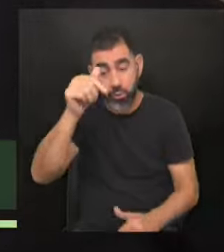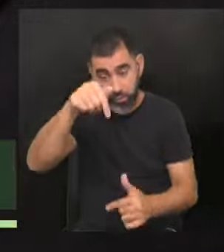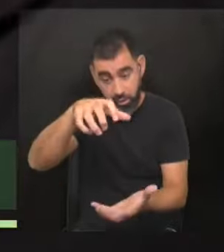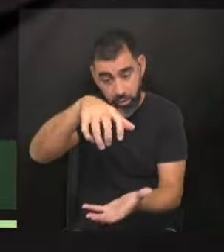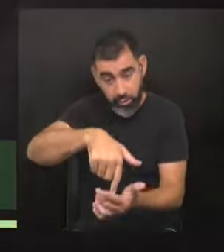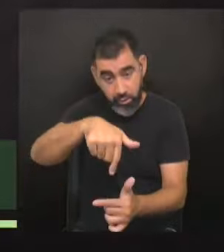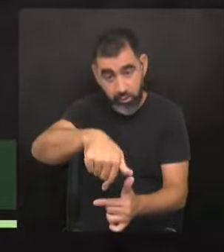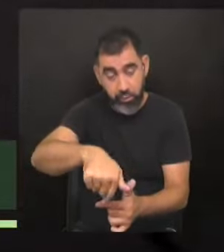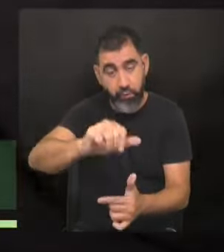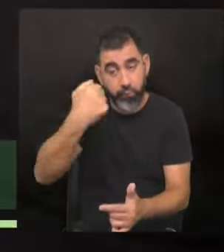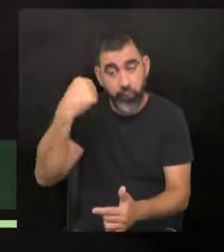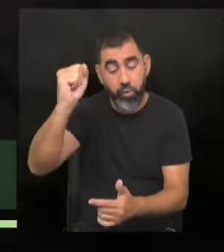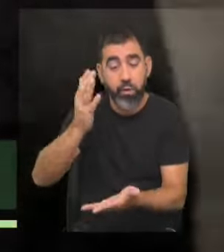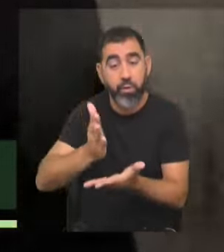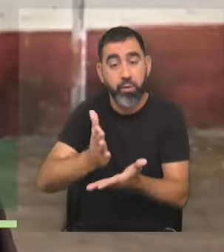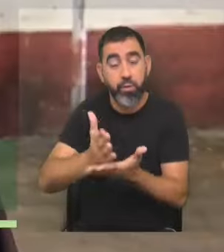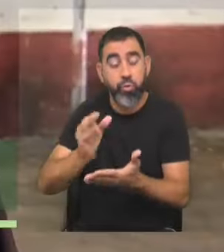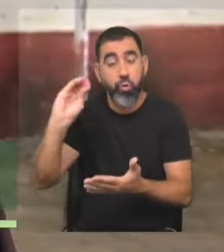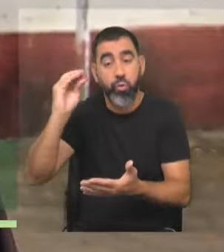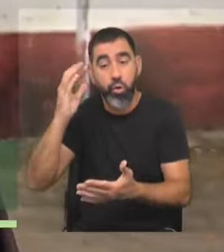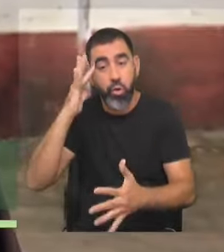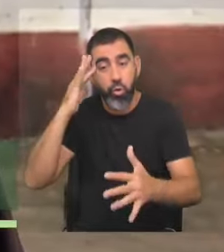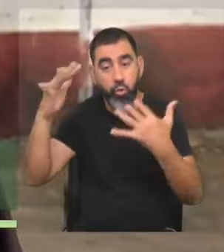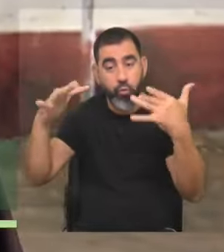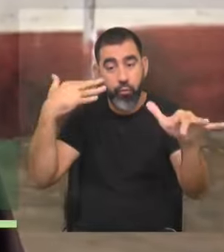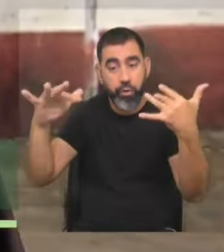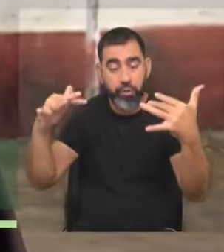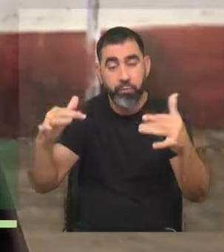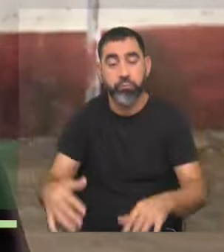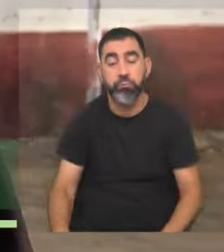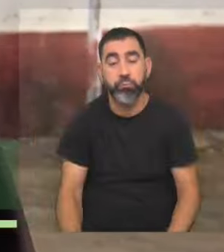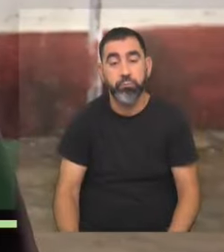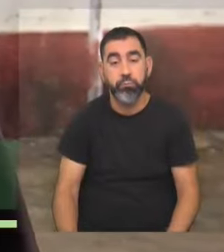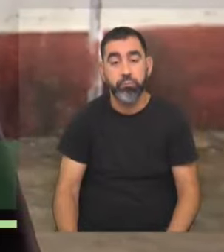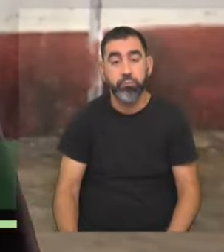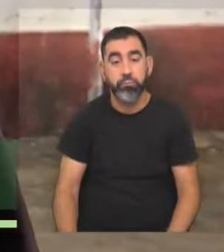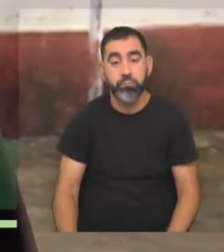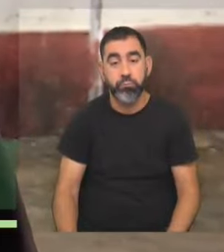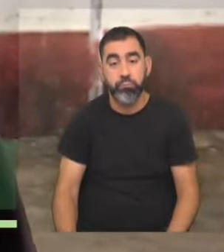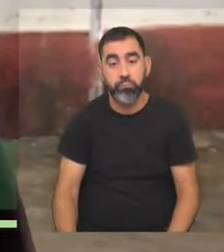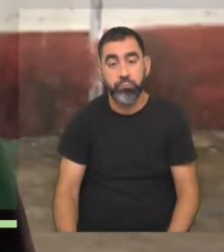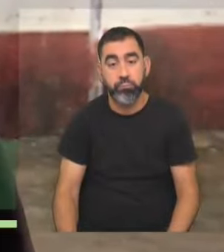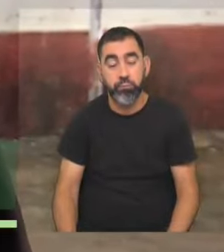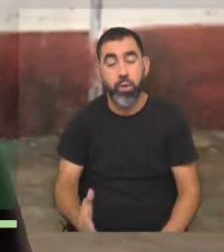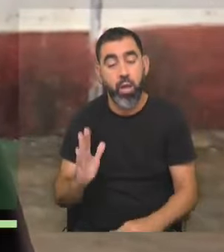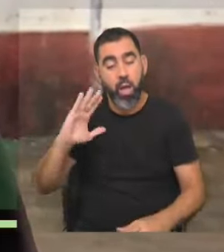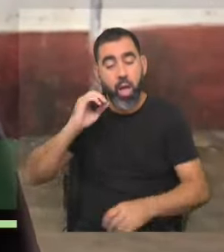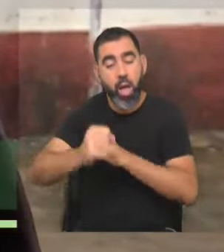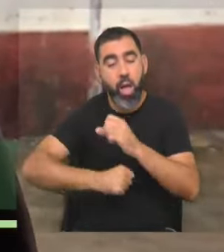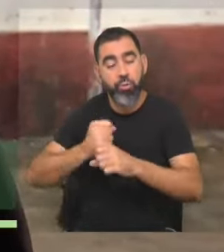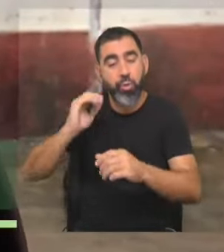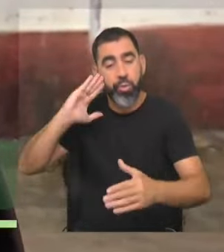lugar se violaron los derechos de jóvenes de niños jóvenes y adolescentes este Durante los años de la